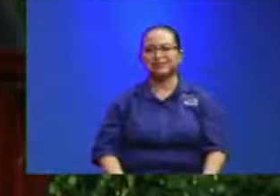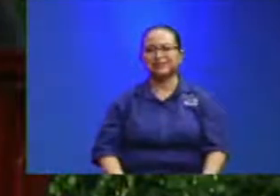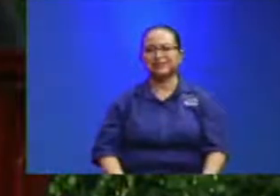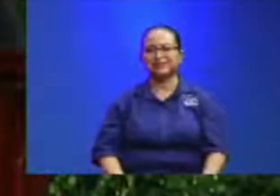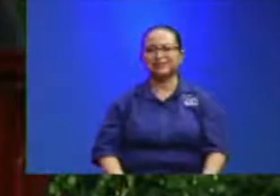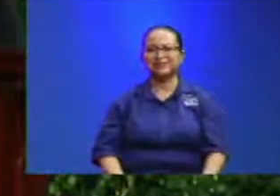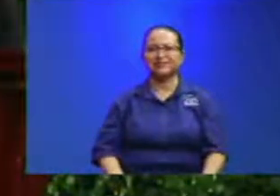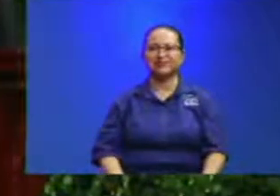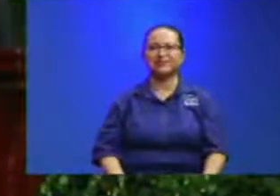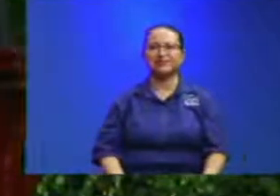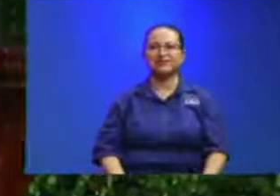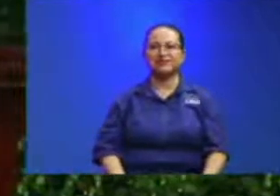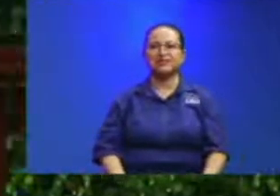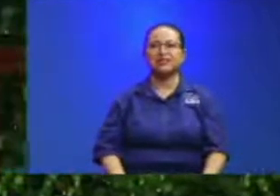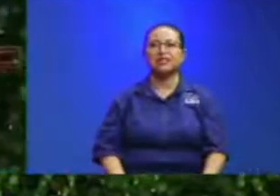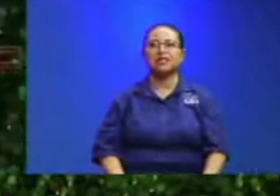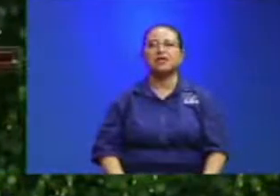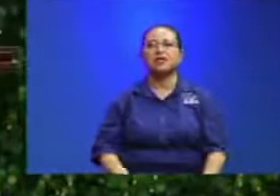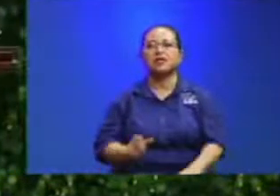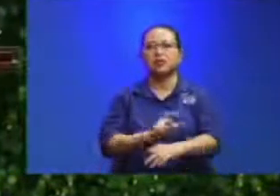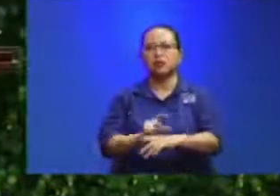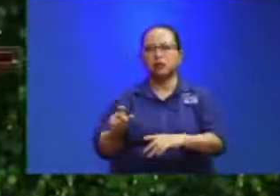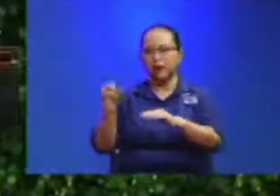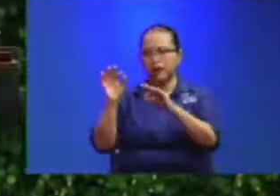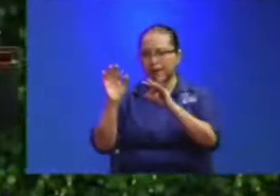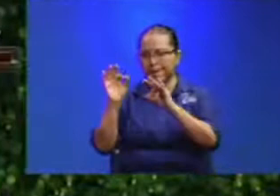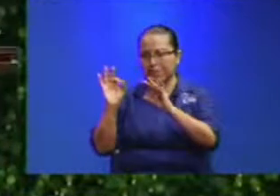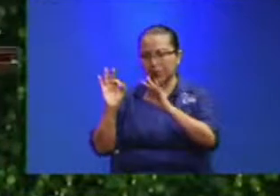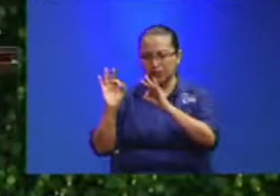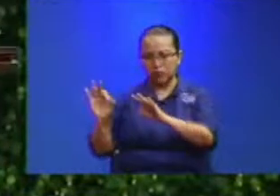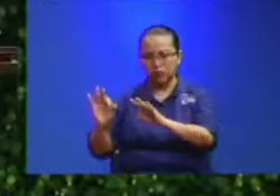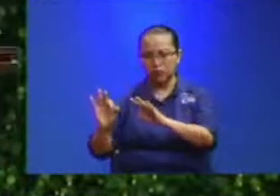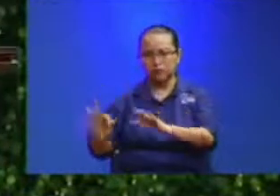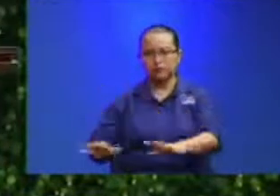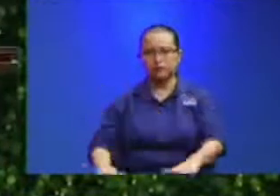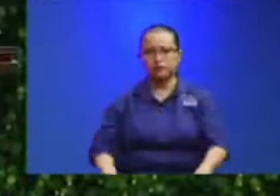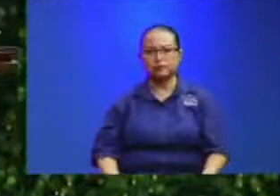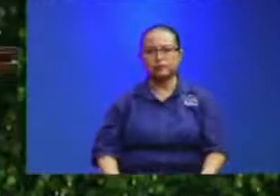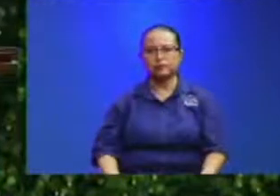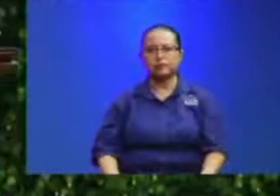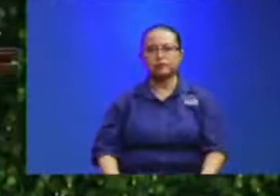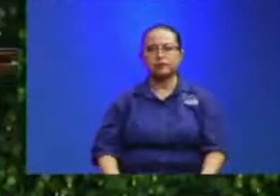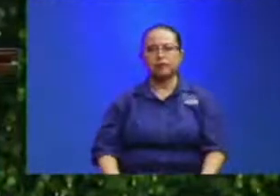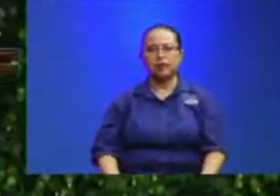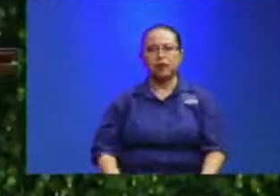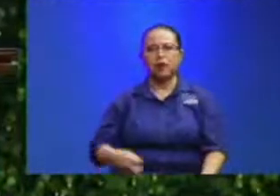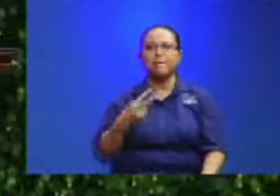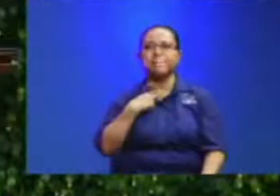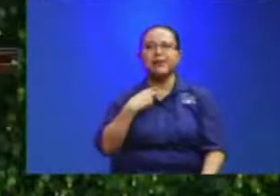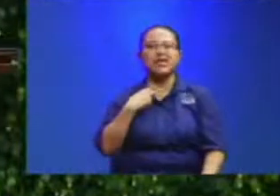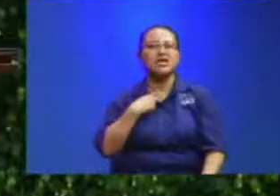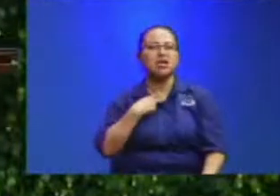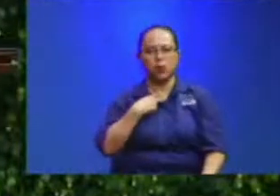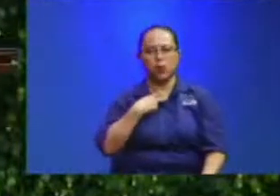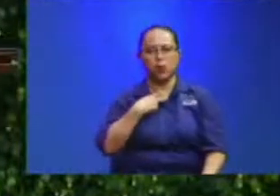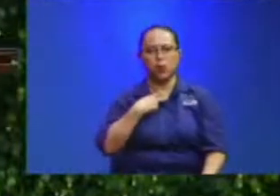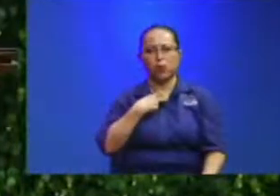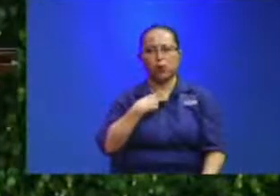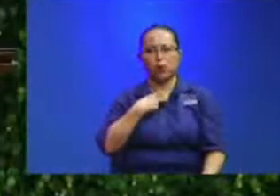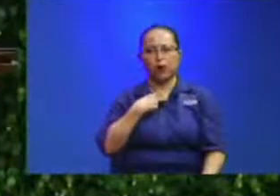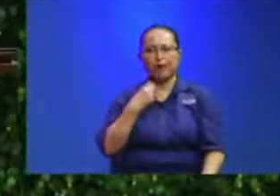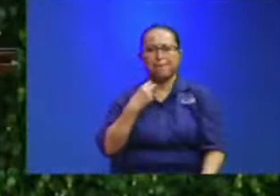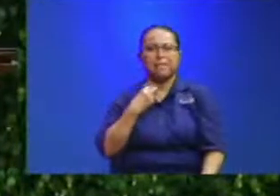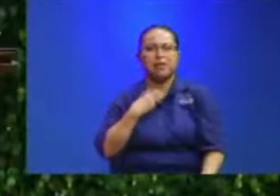tenemos esto entonces hay un hay una un peligro el